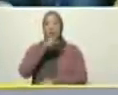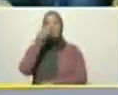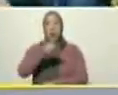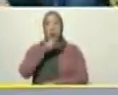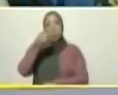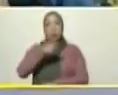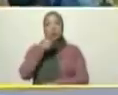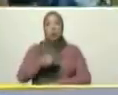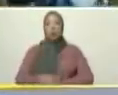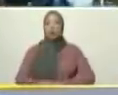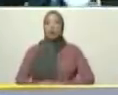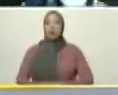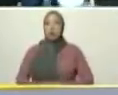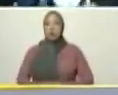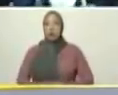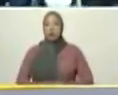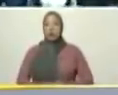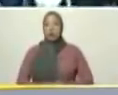de